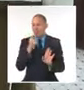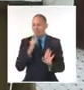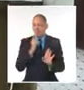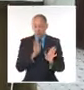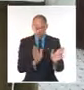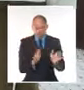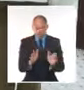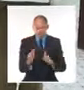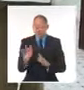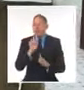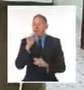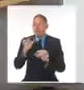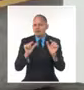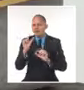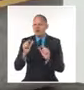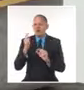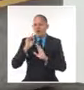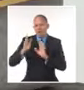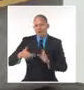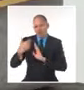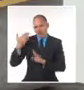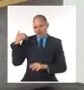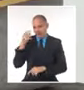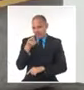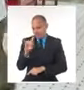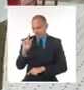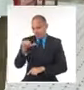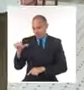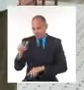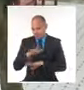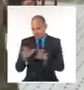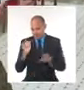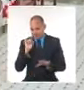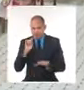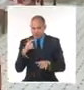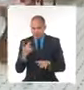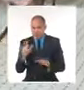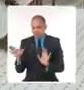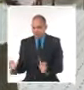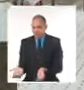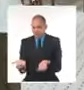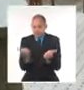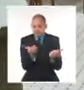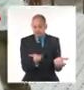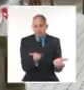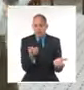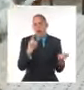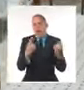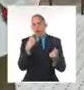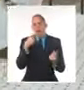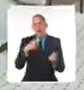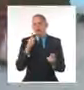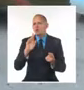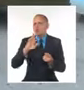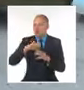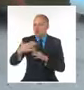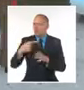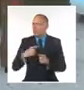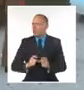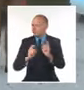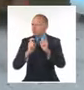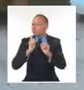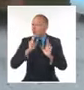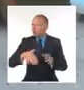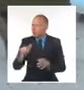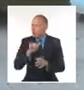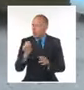restos de 19 combatientes caídos durante la Guerra de Liberación Nacional o fallecidos después del triunfo de la Revolución que integraron esta tropa